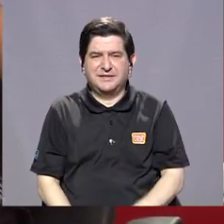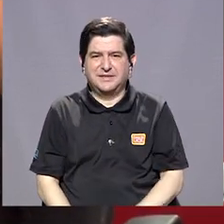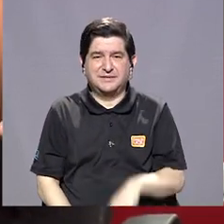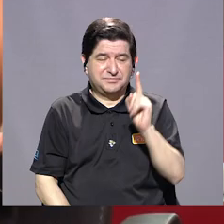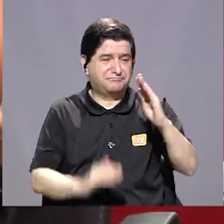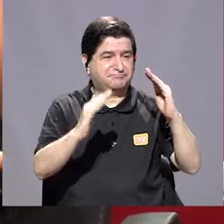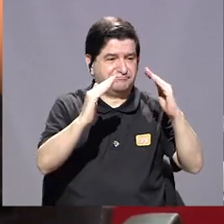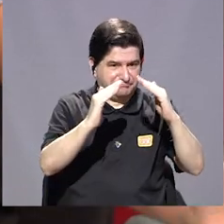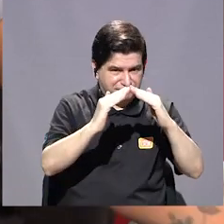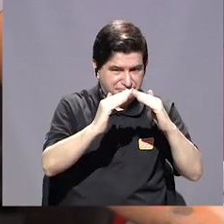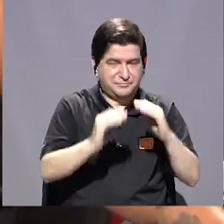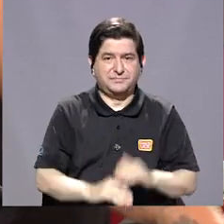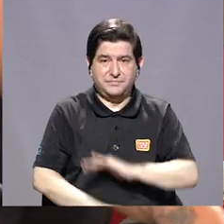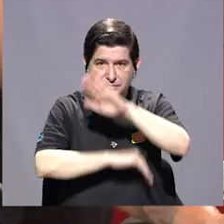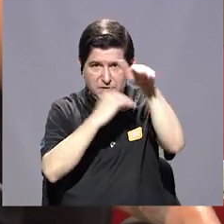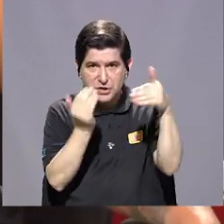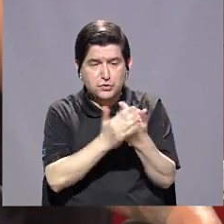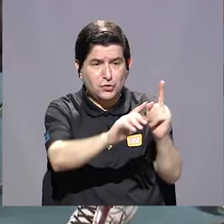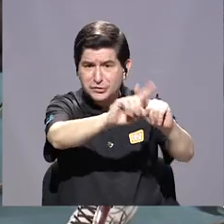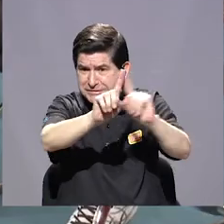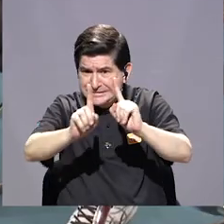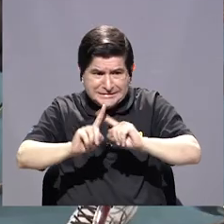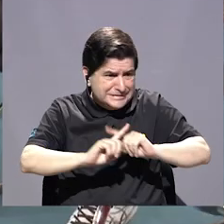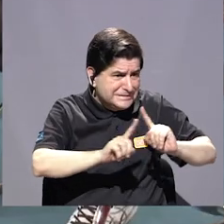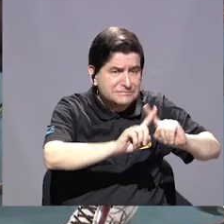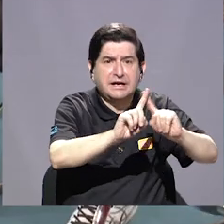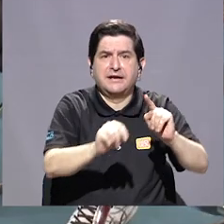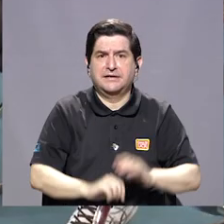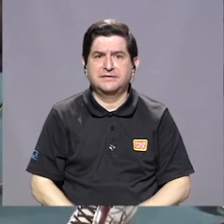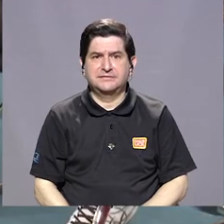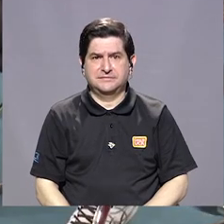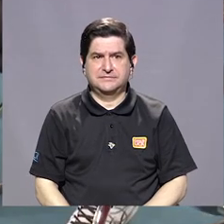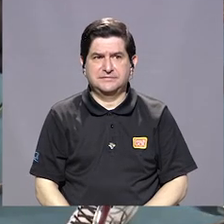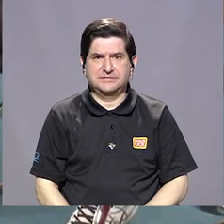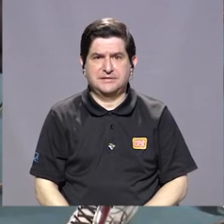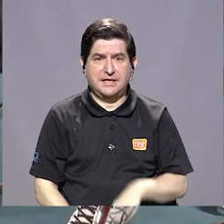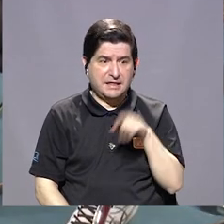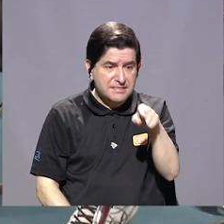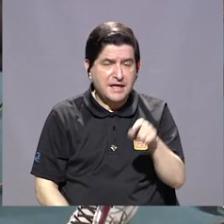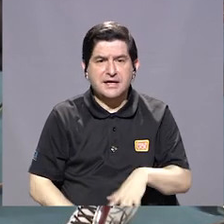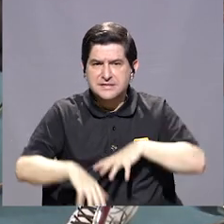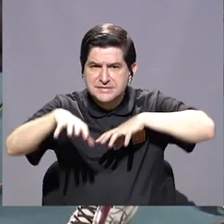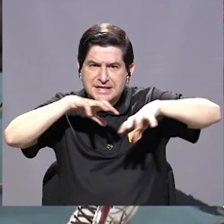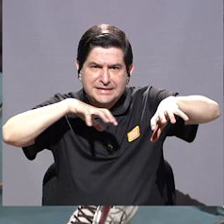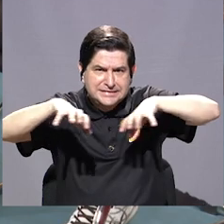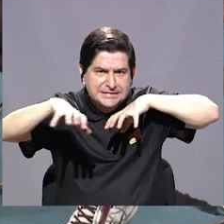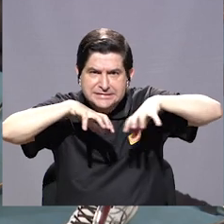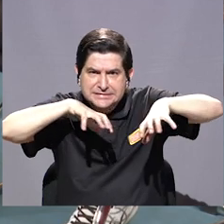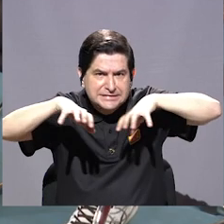casita somos todos tan diferentes, ¿verdad? Mucho de esas dinámicas